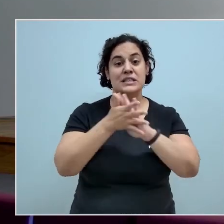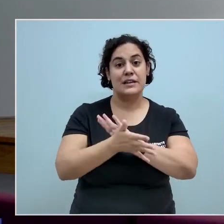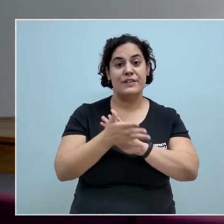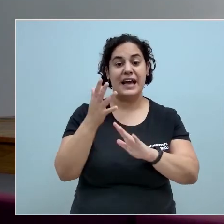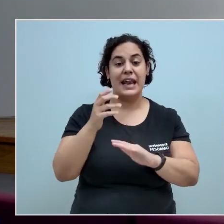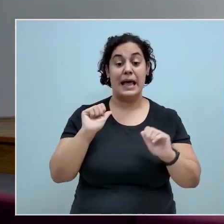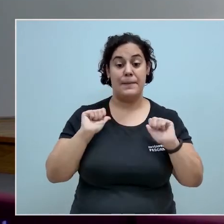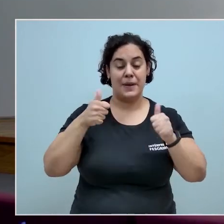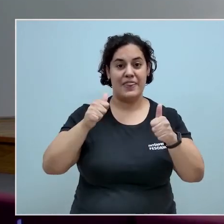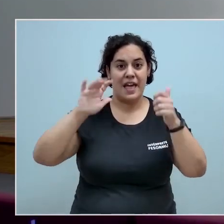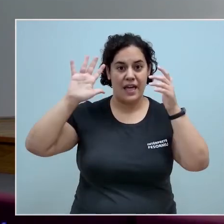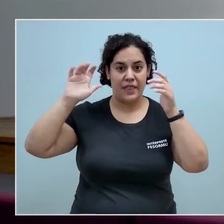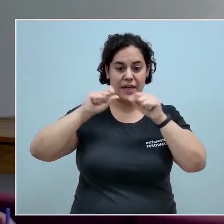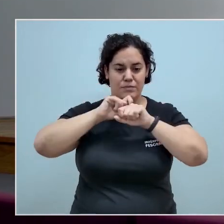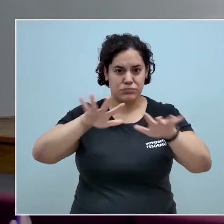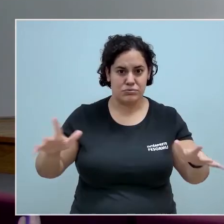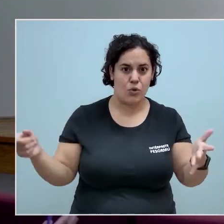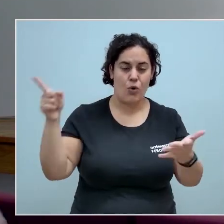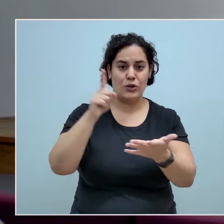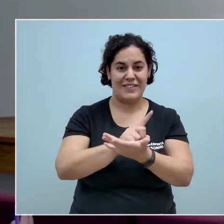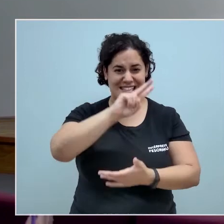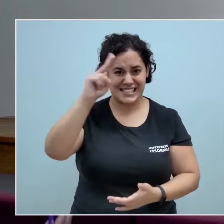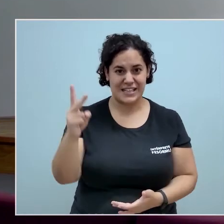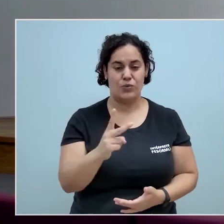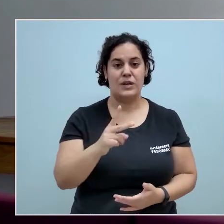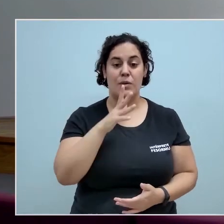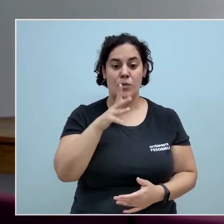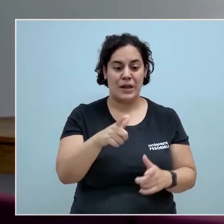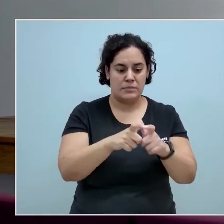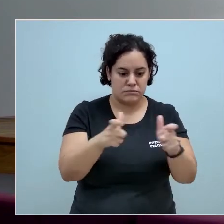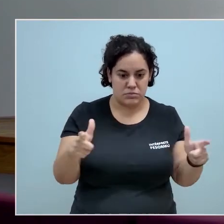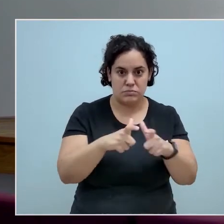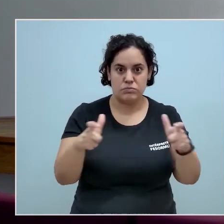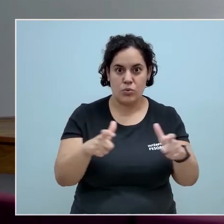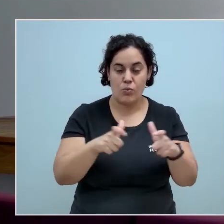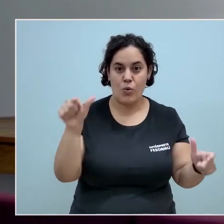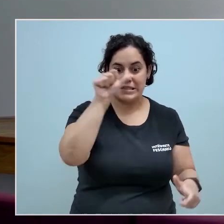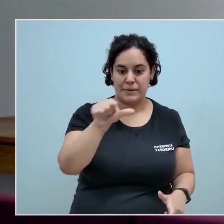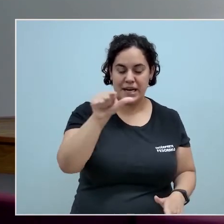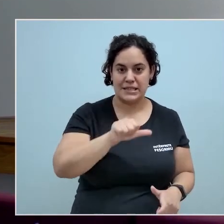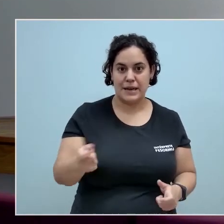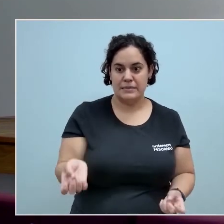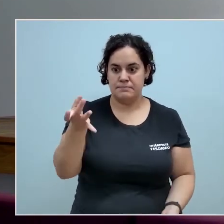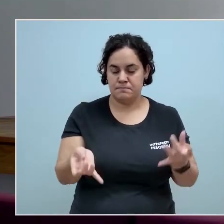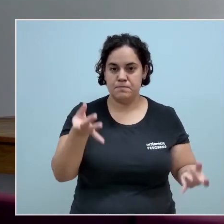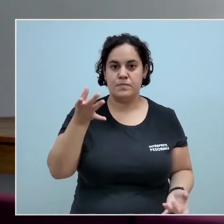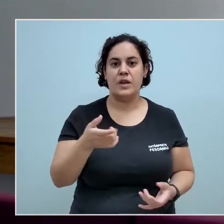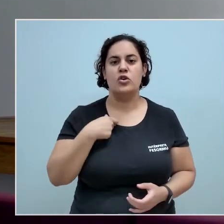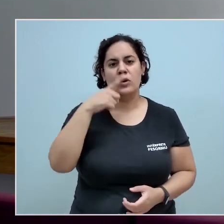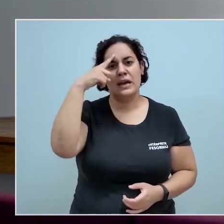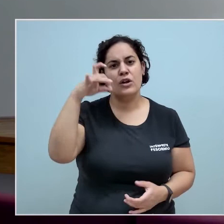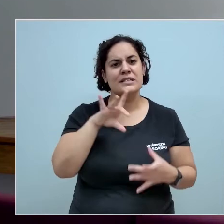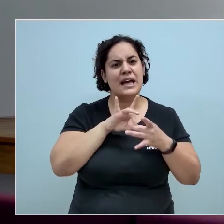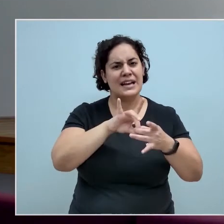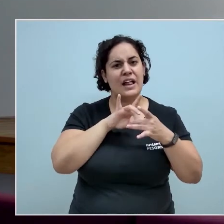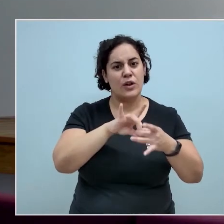oleada con esta situación, con el aumento de los casos que he ido comentando cada semana. Y cuestión que tiene que ver con el